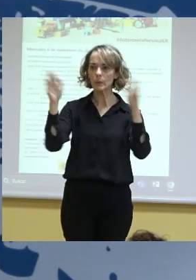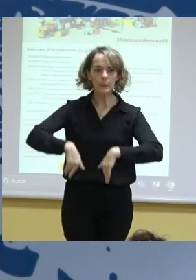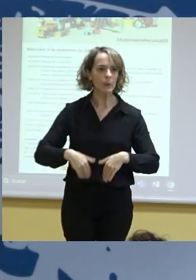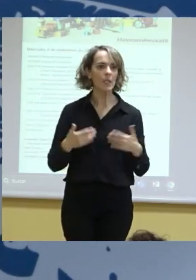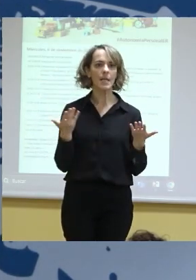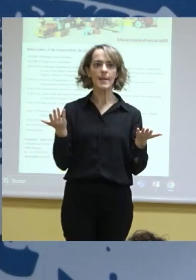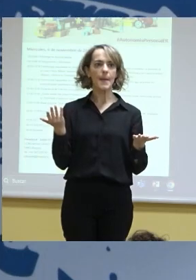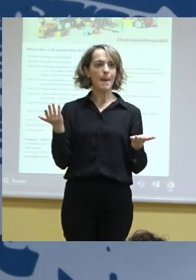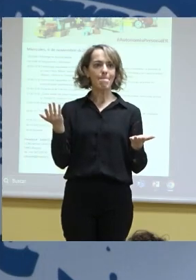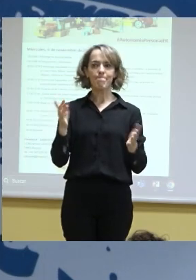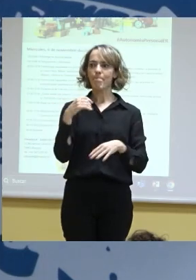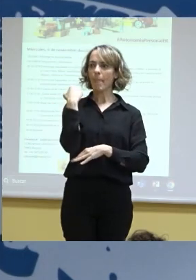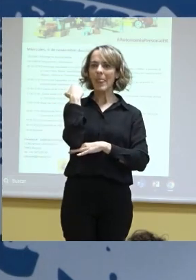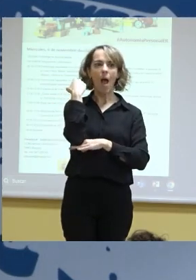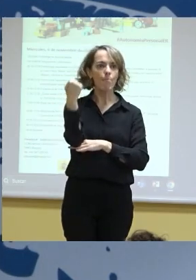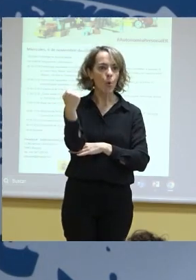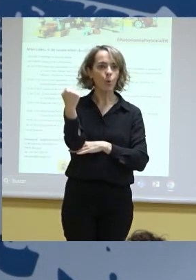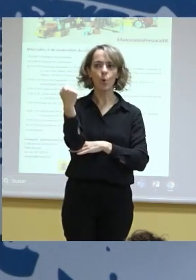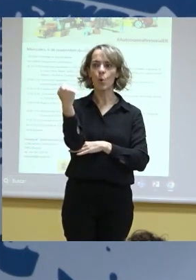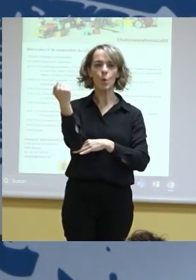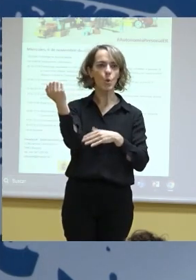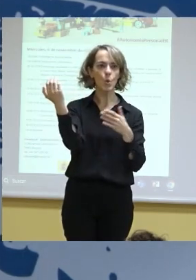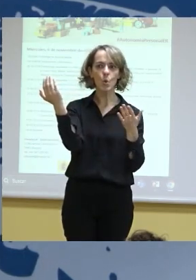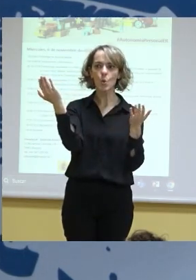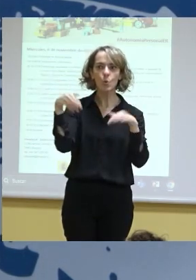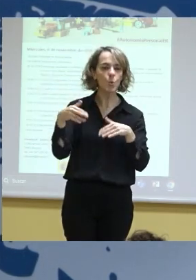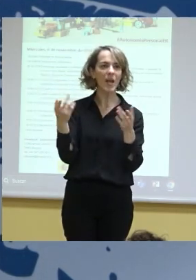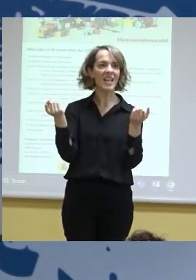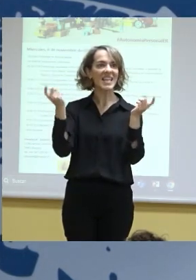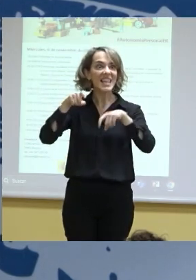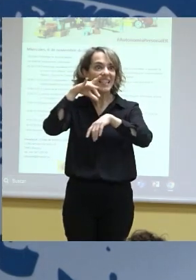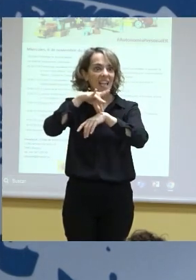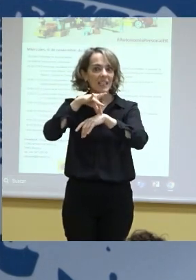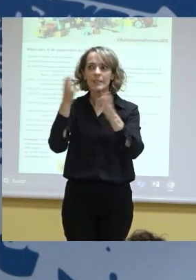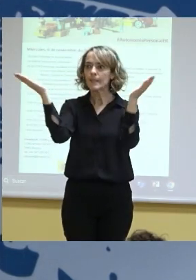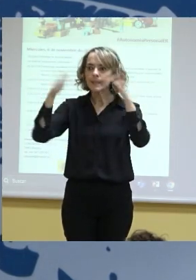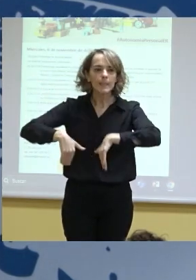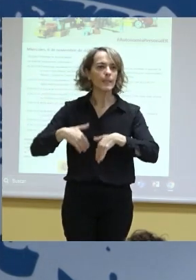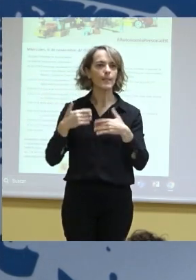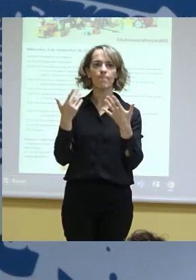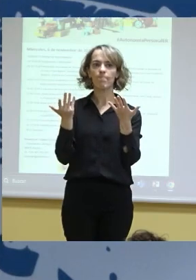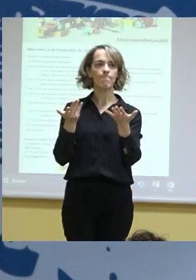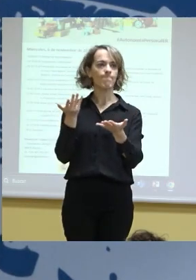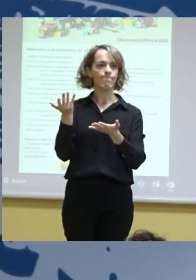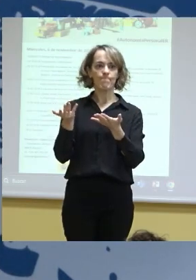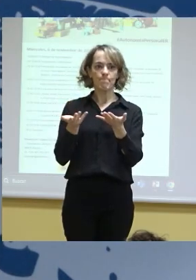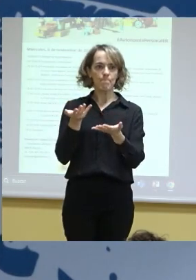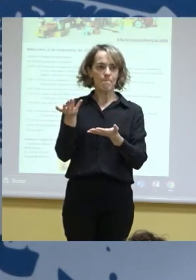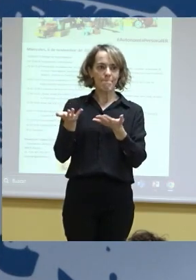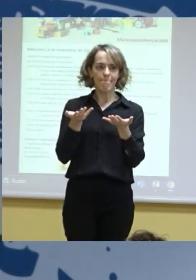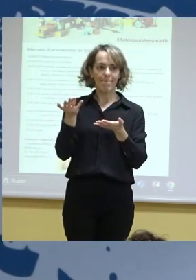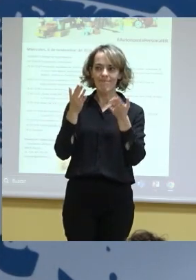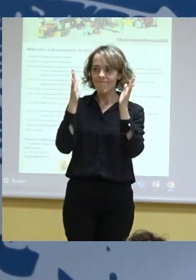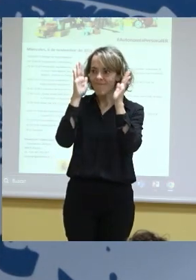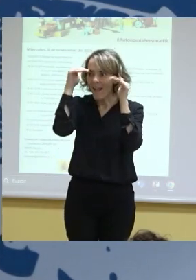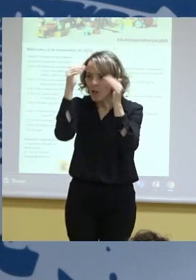igual sin apoyos, incluso sin consultas sanitarias o sin poder ser atendidos